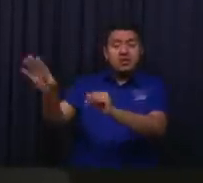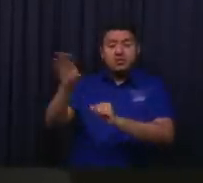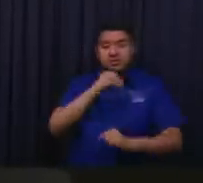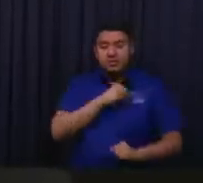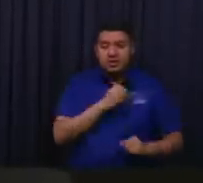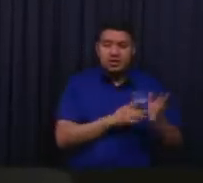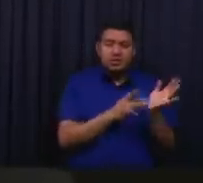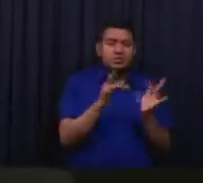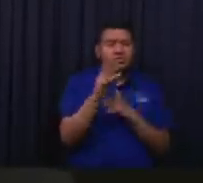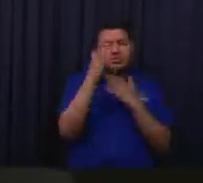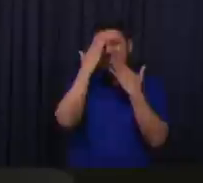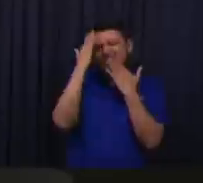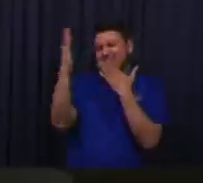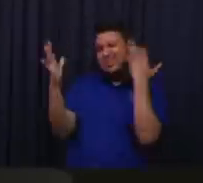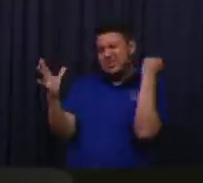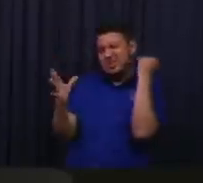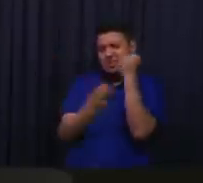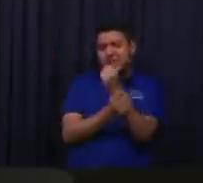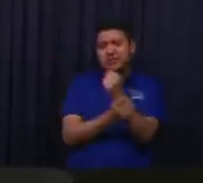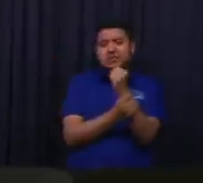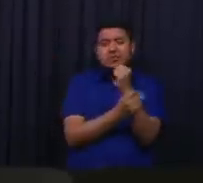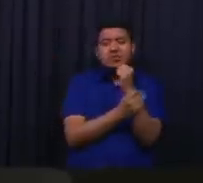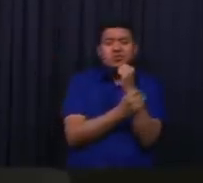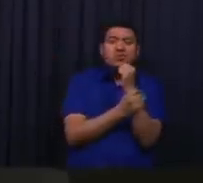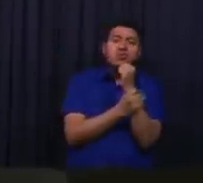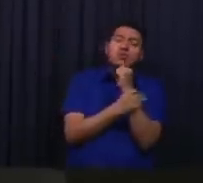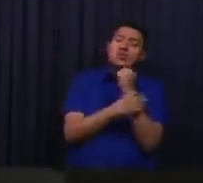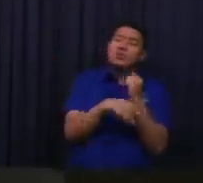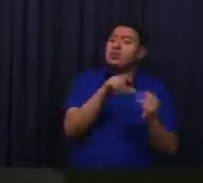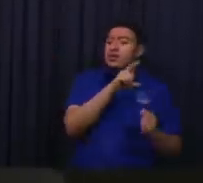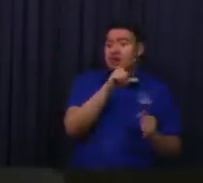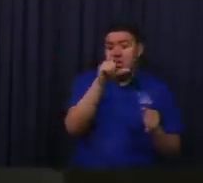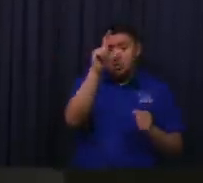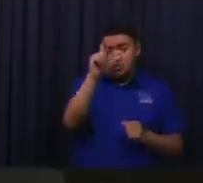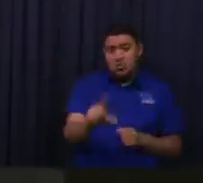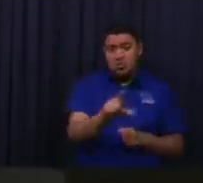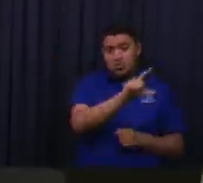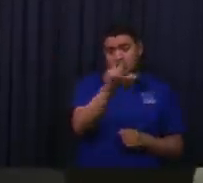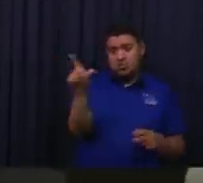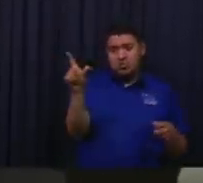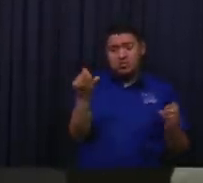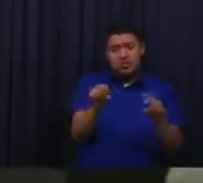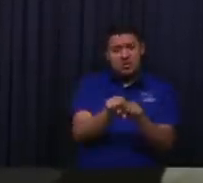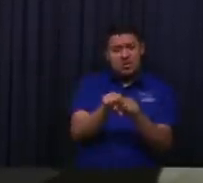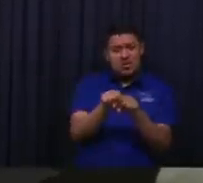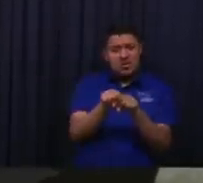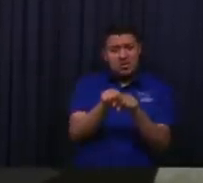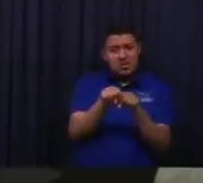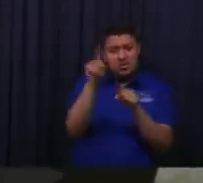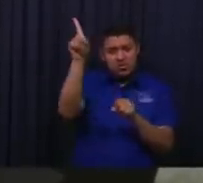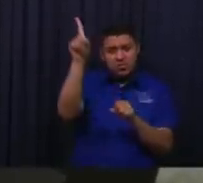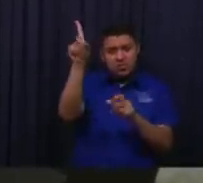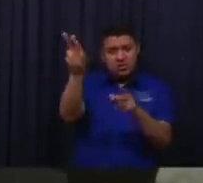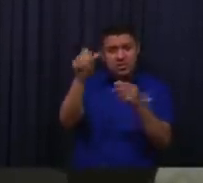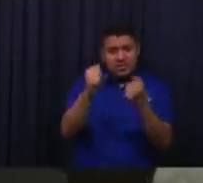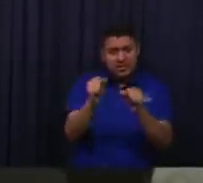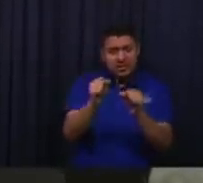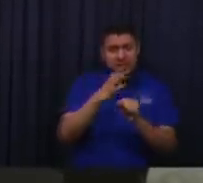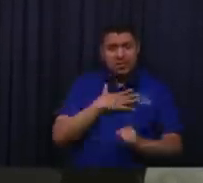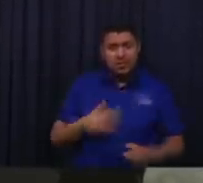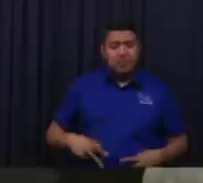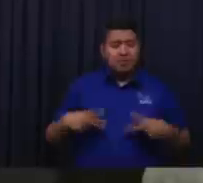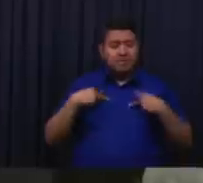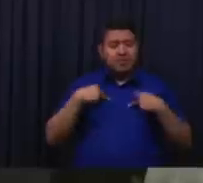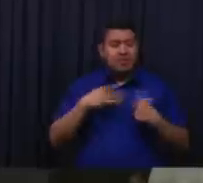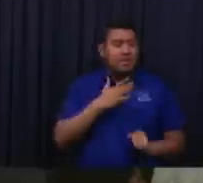Señor, gracias por el sacrificio en la cruz del Calvario que tú hiciste por mi vida? Aquí está mi vida, aquí